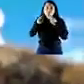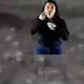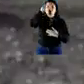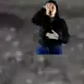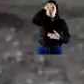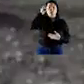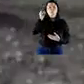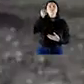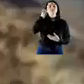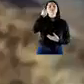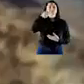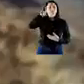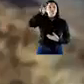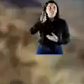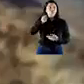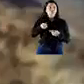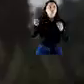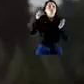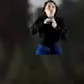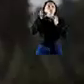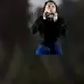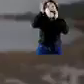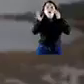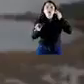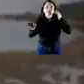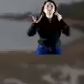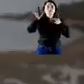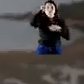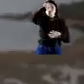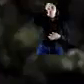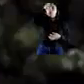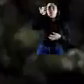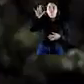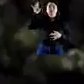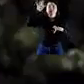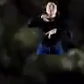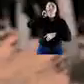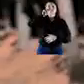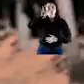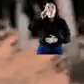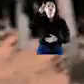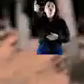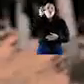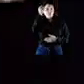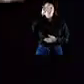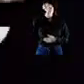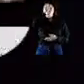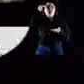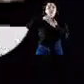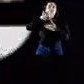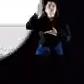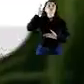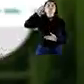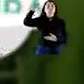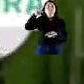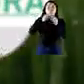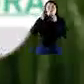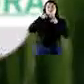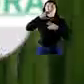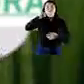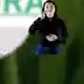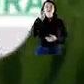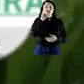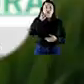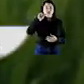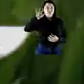Obraje. El domingo 17 de octubre visita las Cascadas del Pueblo Perdido de Los Pastos. Domingo 24 de octubre visita